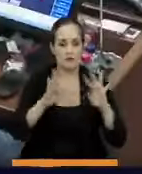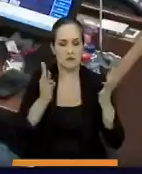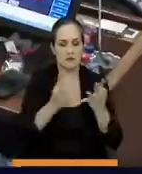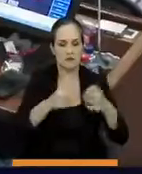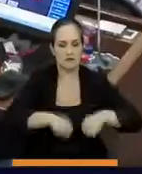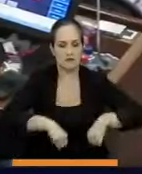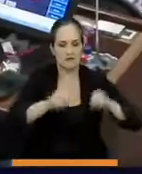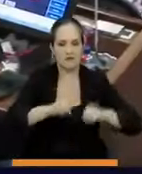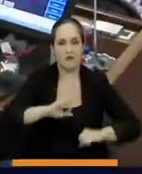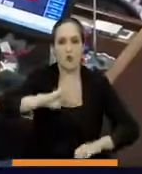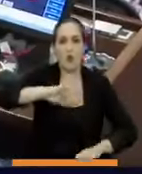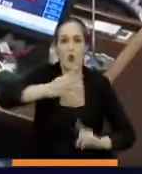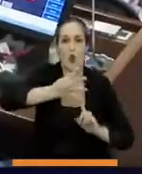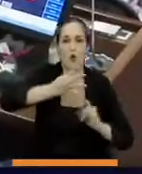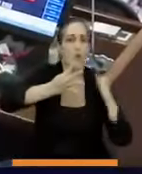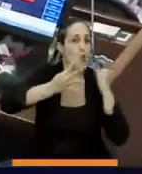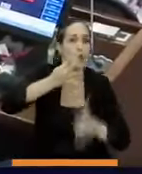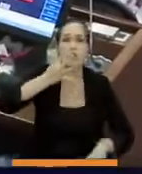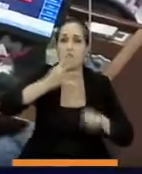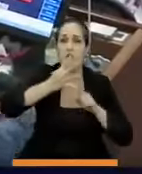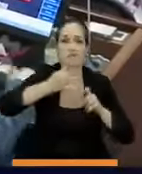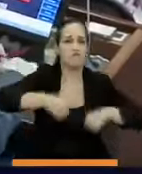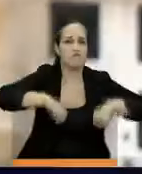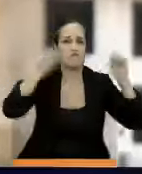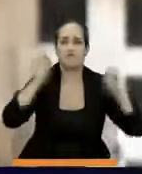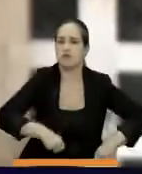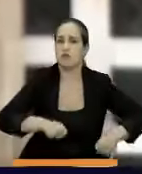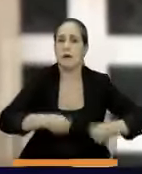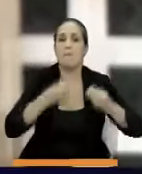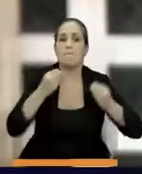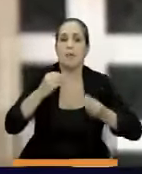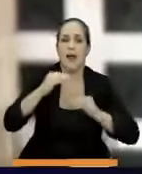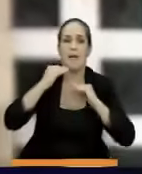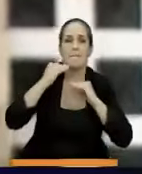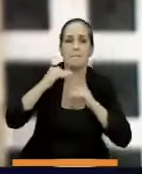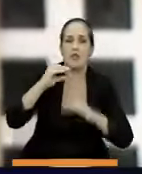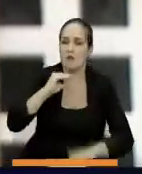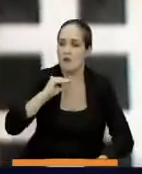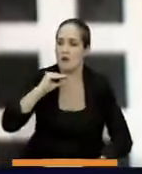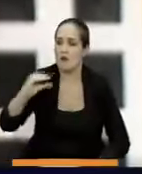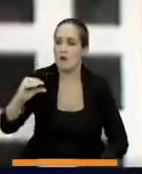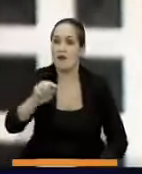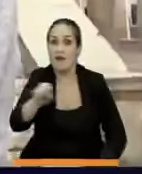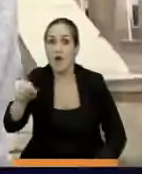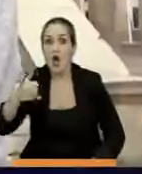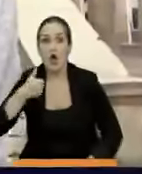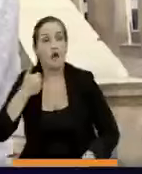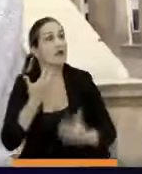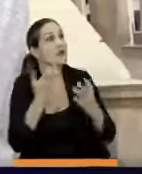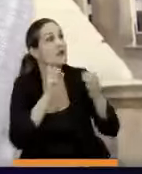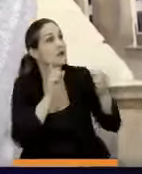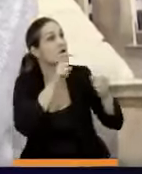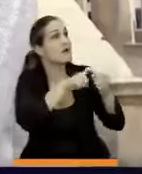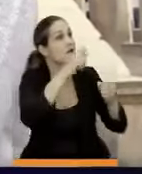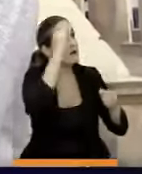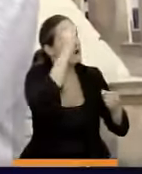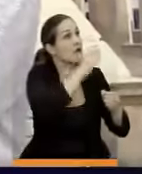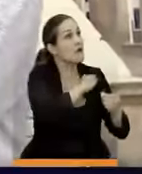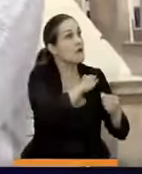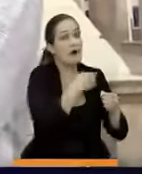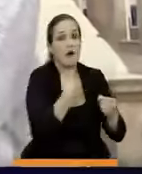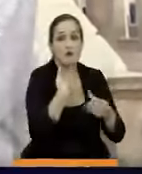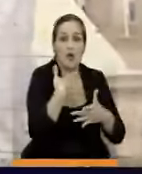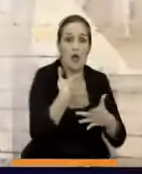aprobó en su cuarto y último debate la ley que ofrece el salario mínimo para todos los jóvenes que deseen prestar el servicio militar en el